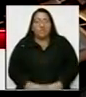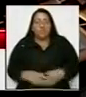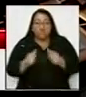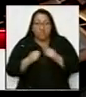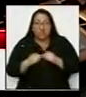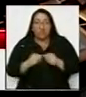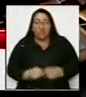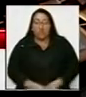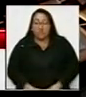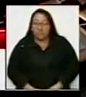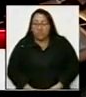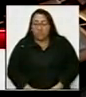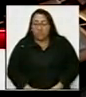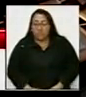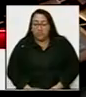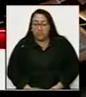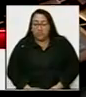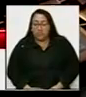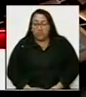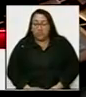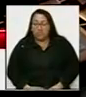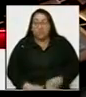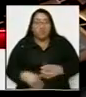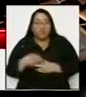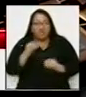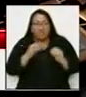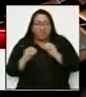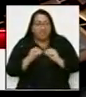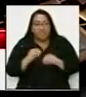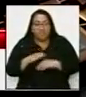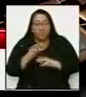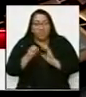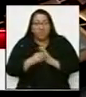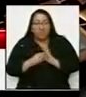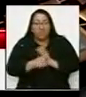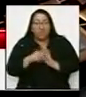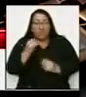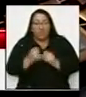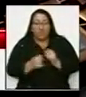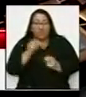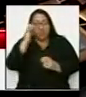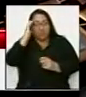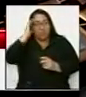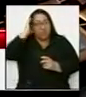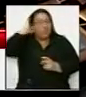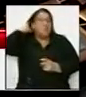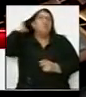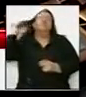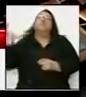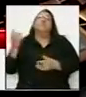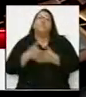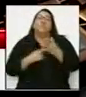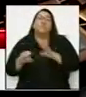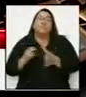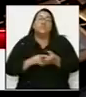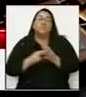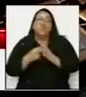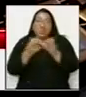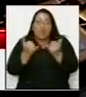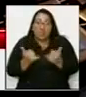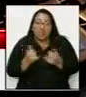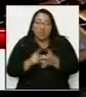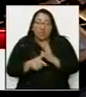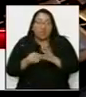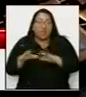continúa los ajustes al proyecto de ley final, al dictamen que se va a llevar a cabo, y